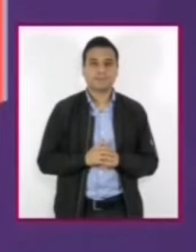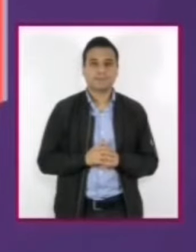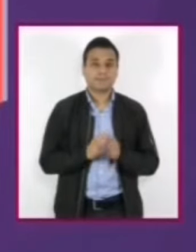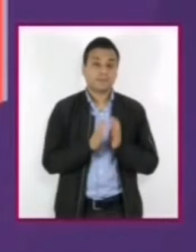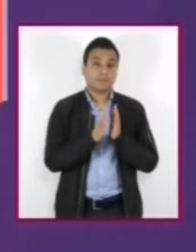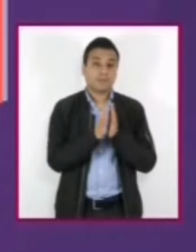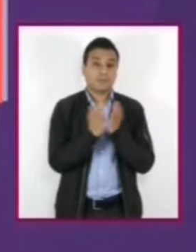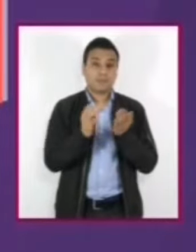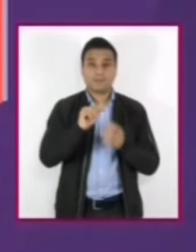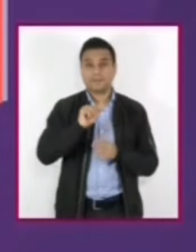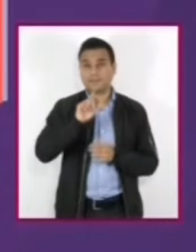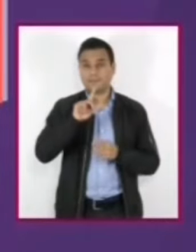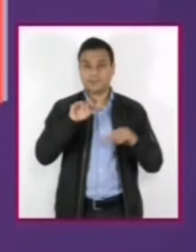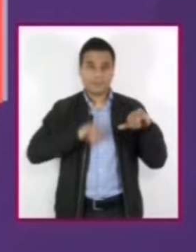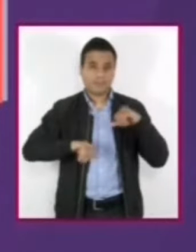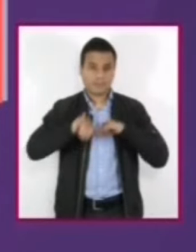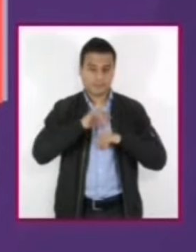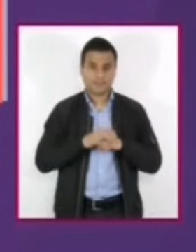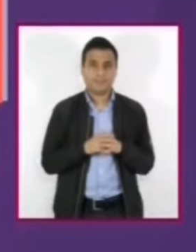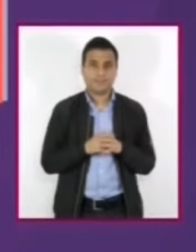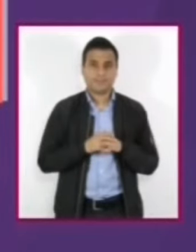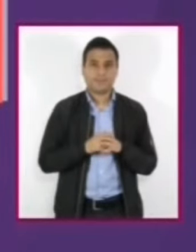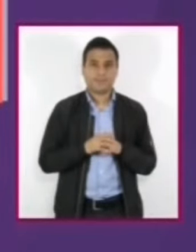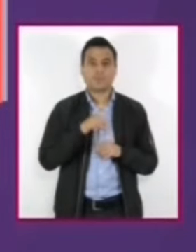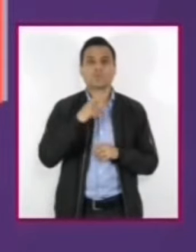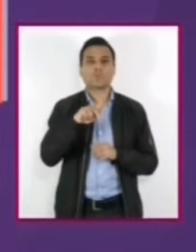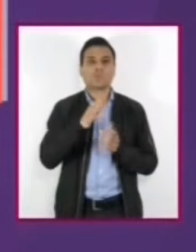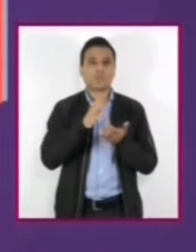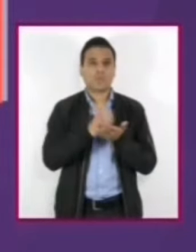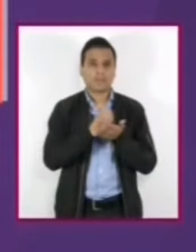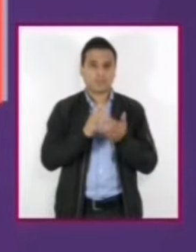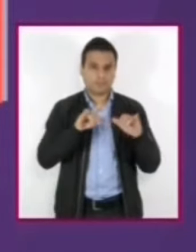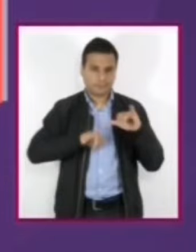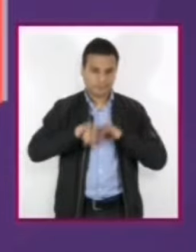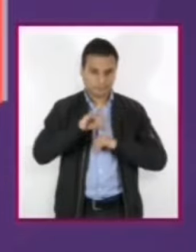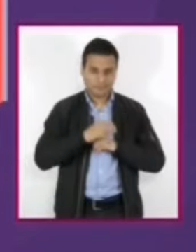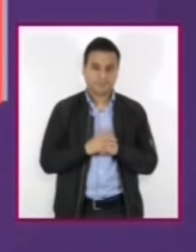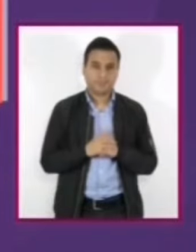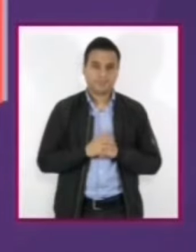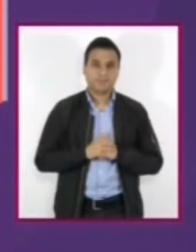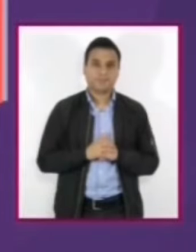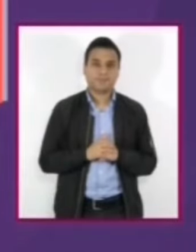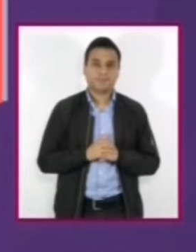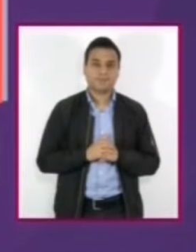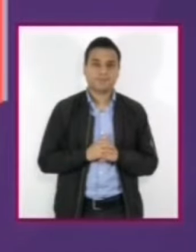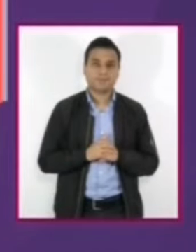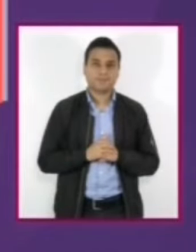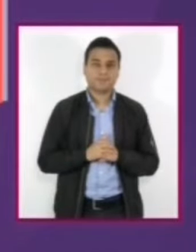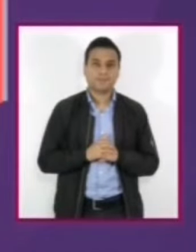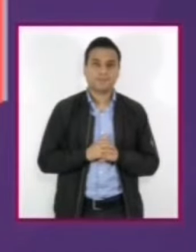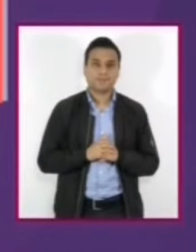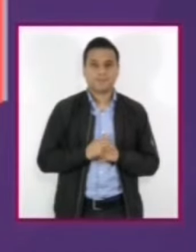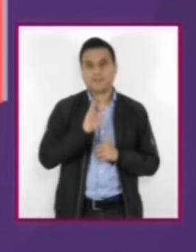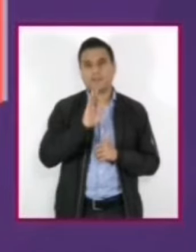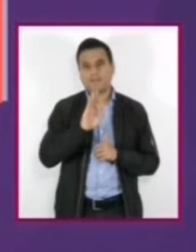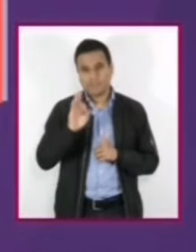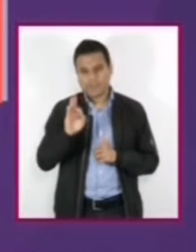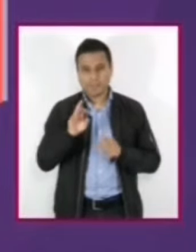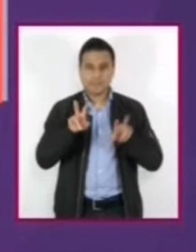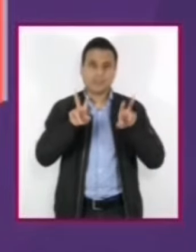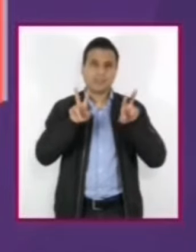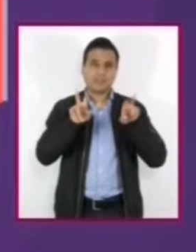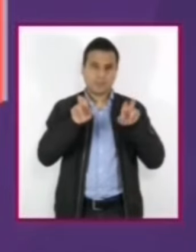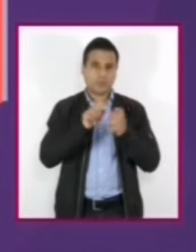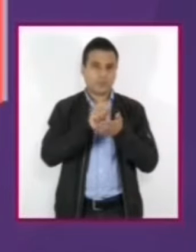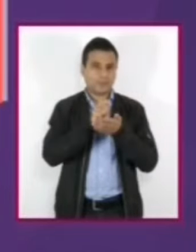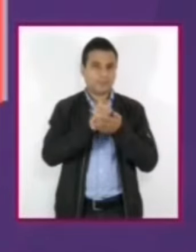su libro de texto de Ciencias Química, su bitácora científica, que es su cuaderno de notas de la asignatura, con la fecha y el título de